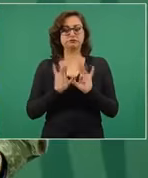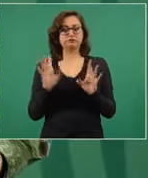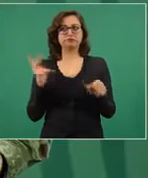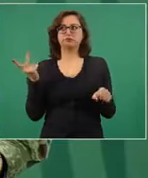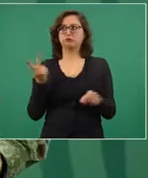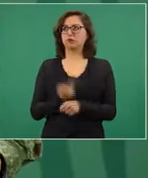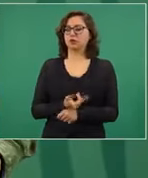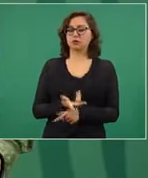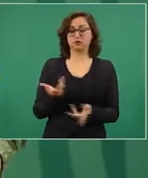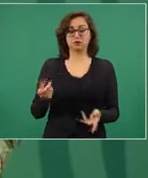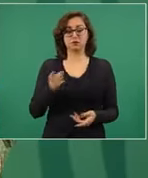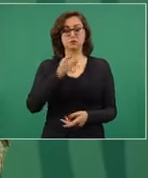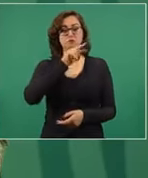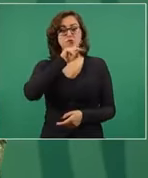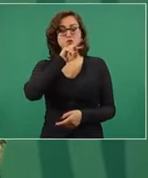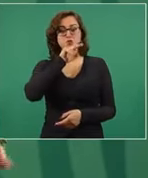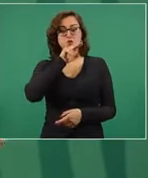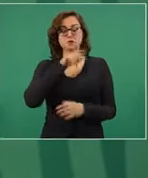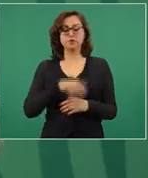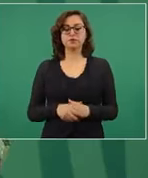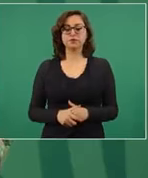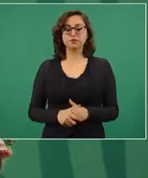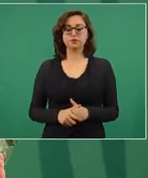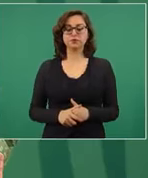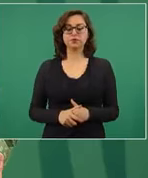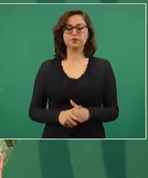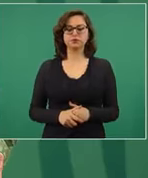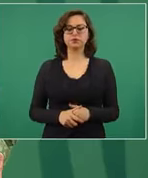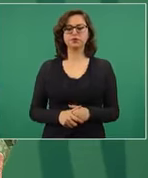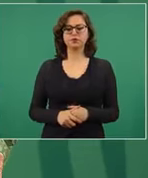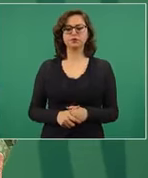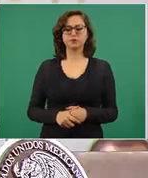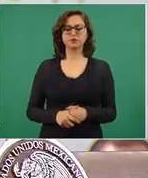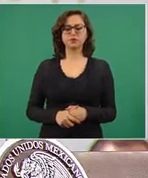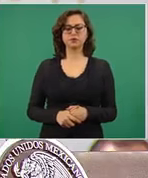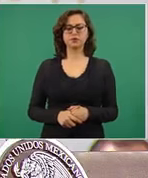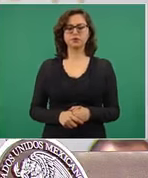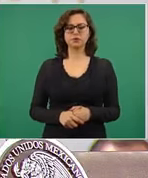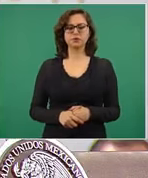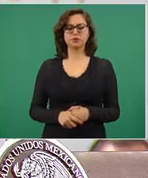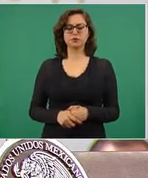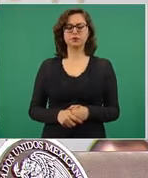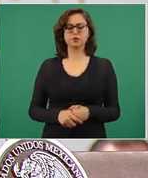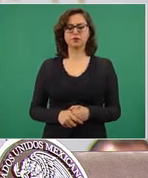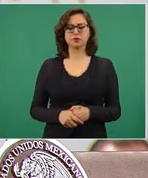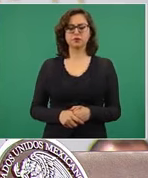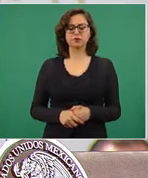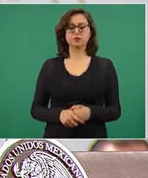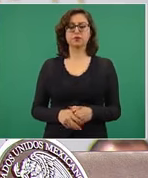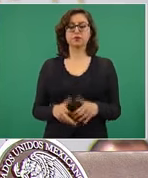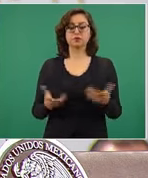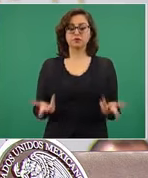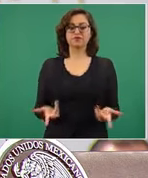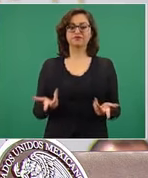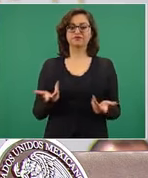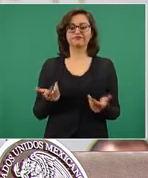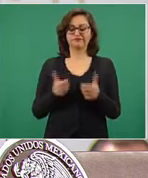cuanto a la utilización de drones de esa, como un medio